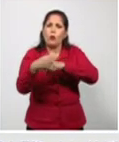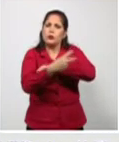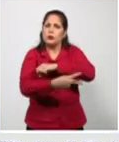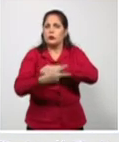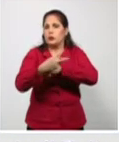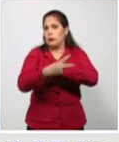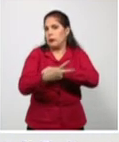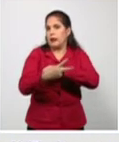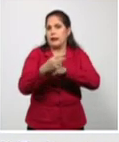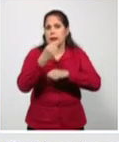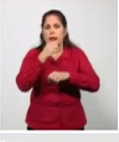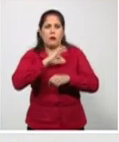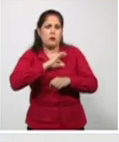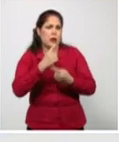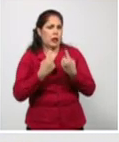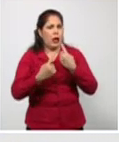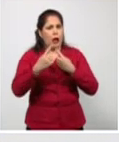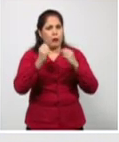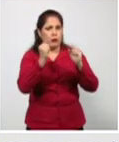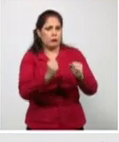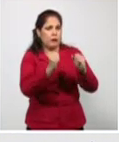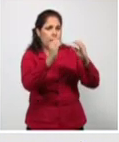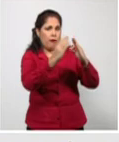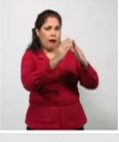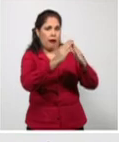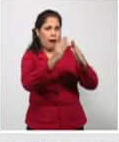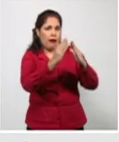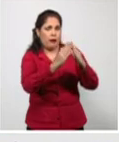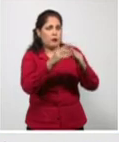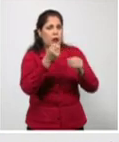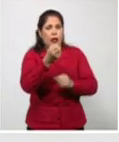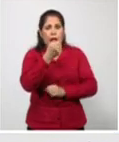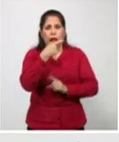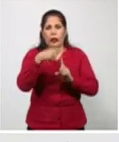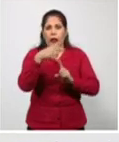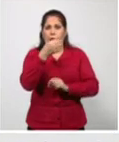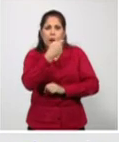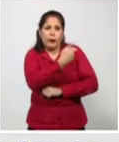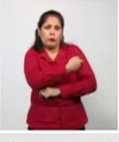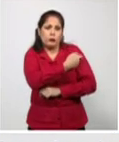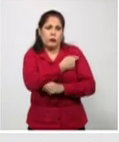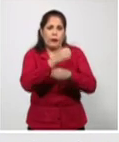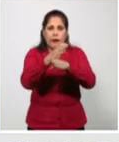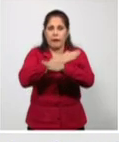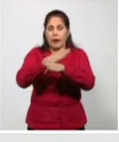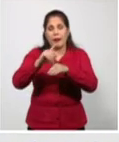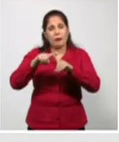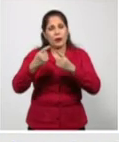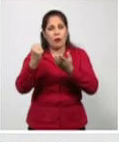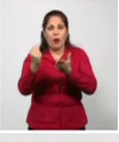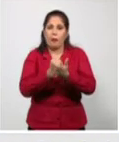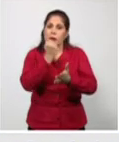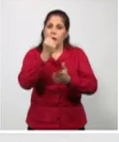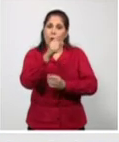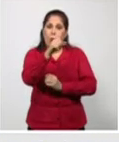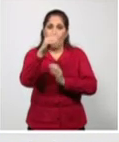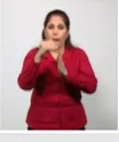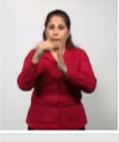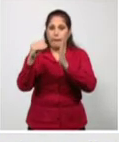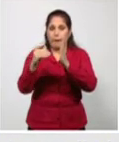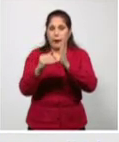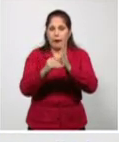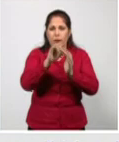menos sintomatología en sus casas, haciendo sus tratamientos. Y lamentablemente 1.107.000